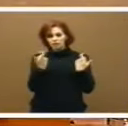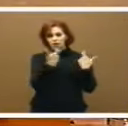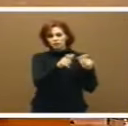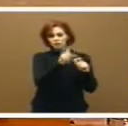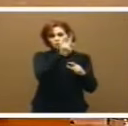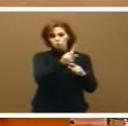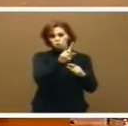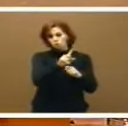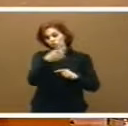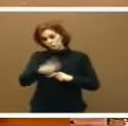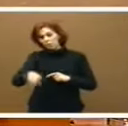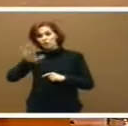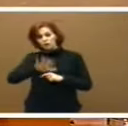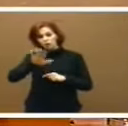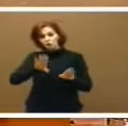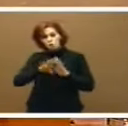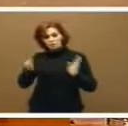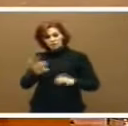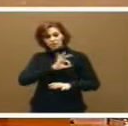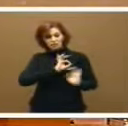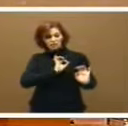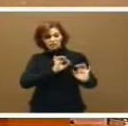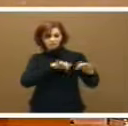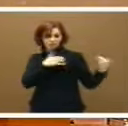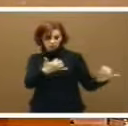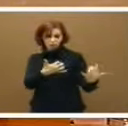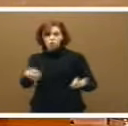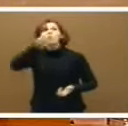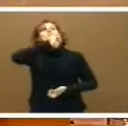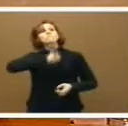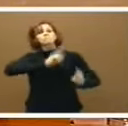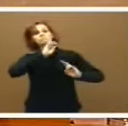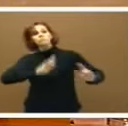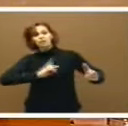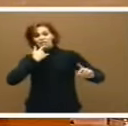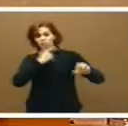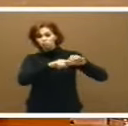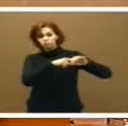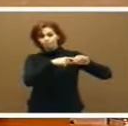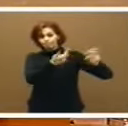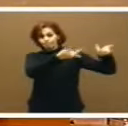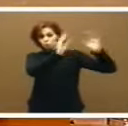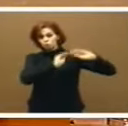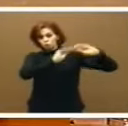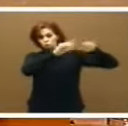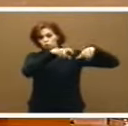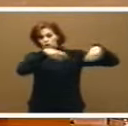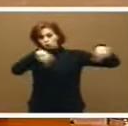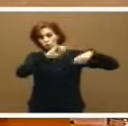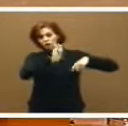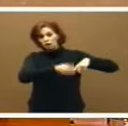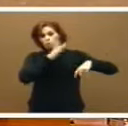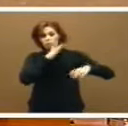1 y 5, la mesa del Senado ha comunicado a esta Asamblea legislativa que, dada la vacante producida en dicho tribunal como consecuencia del